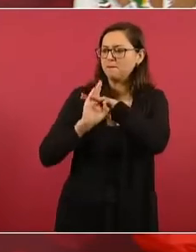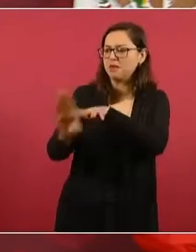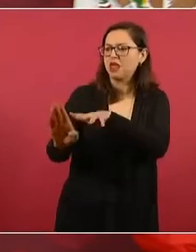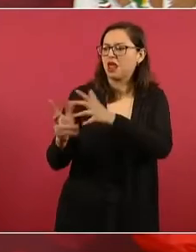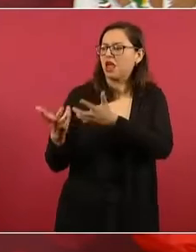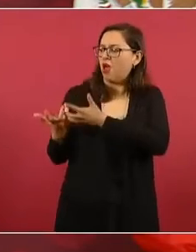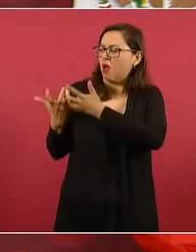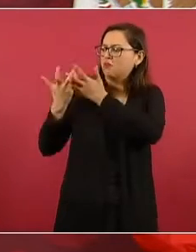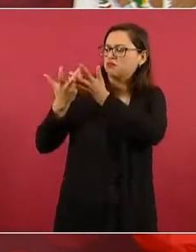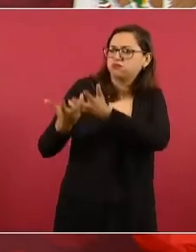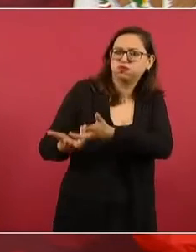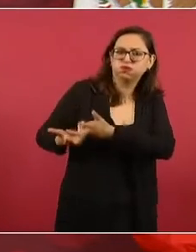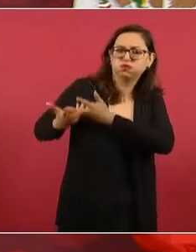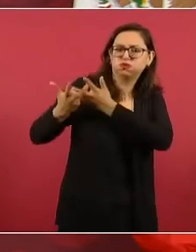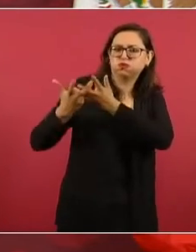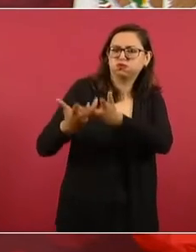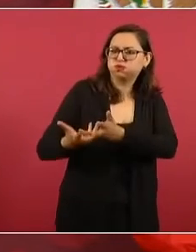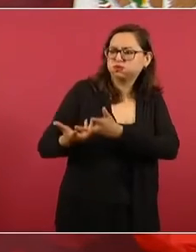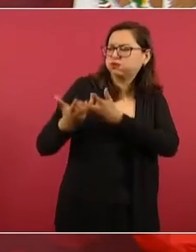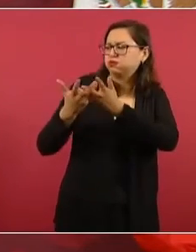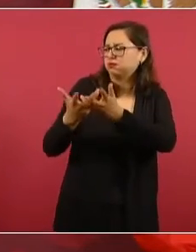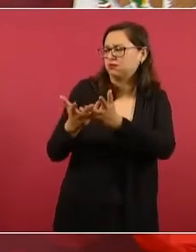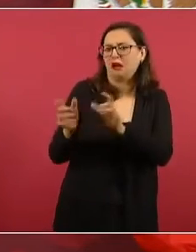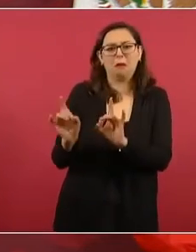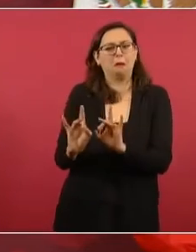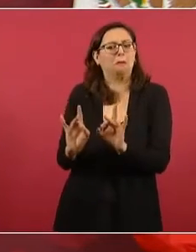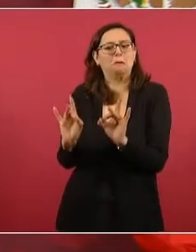Ahí viene otra, ¿sí?